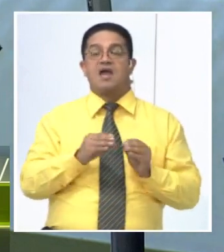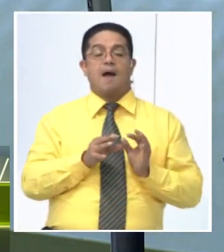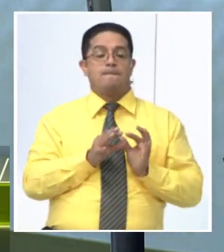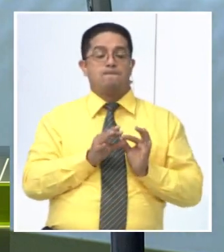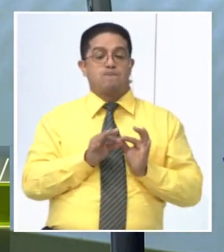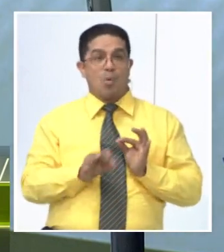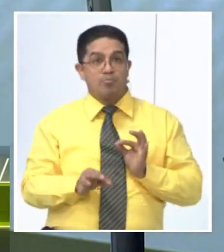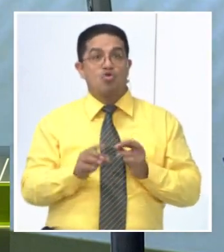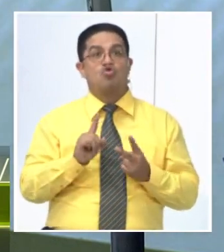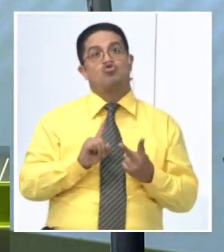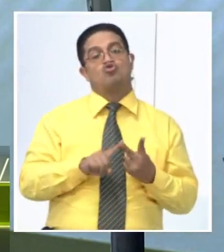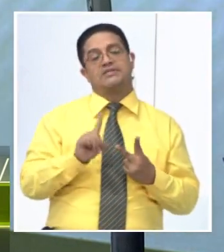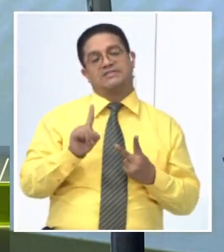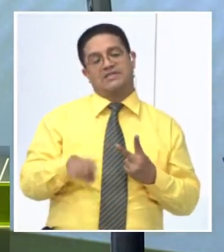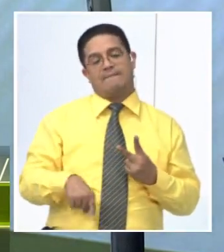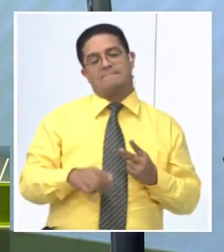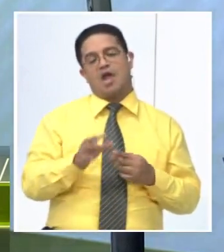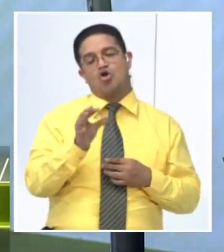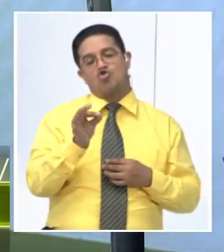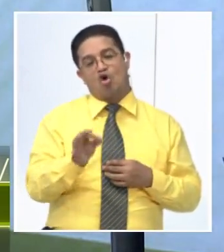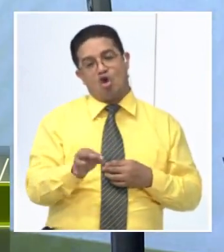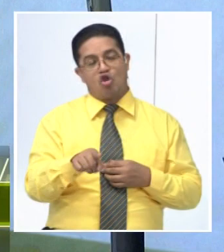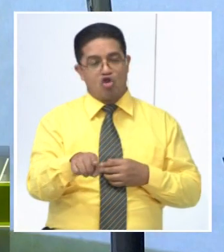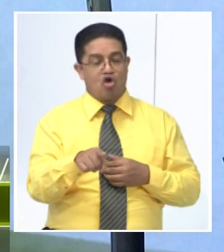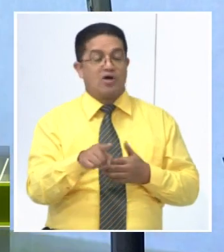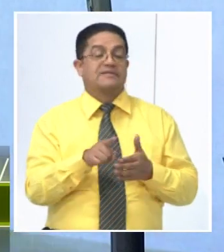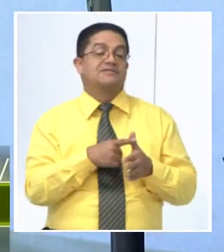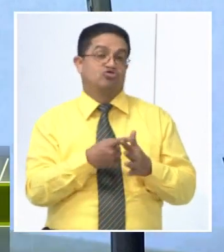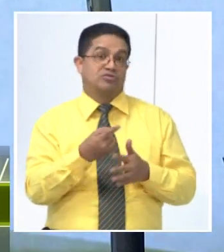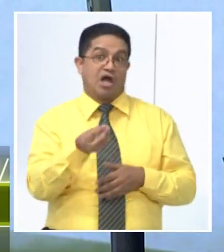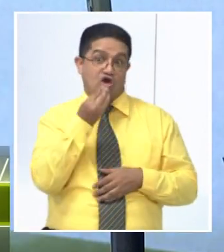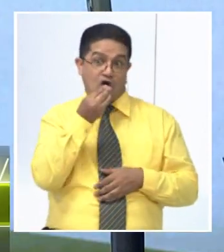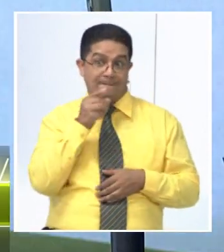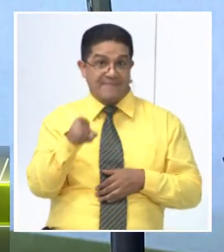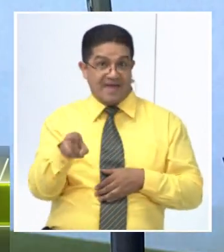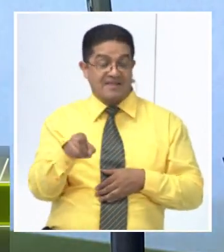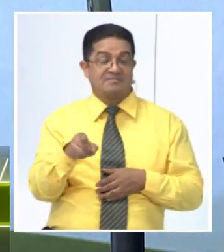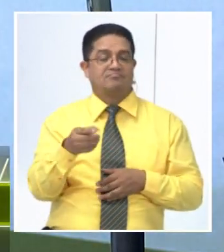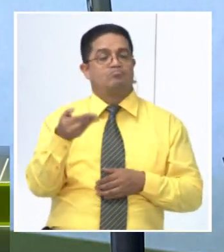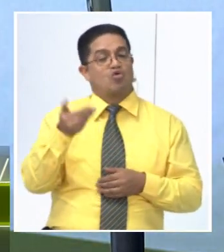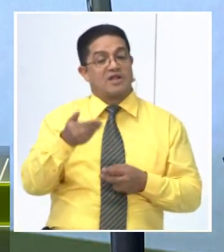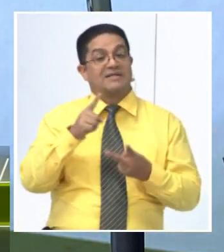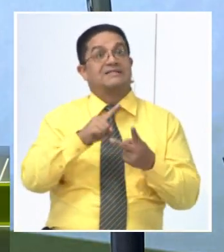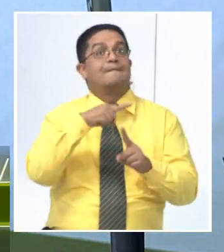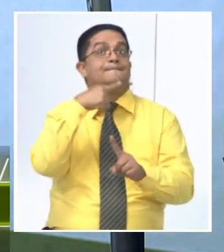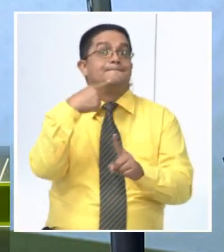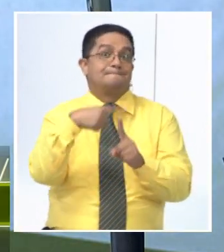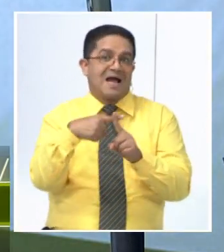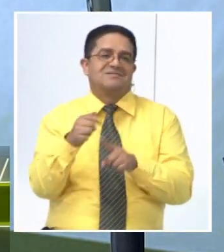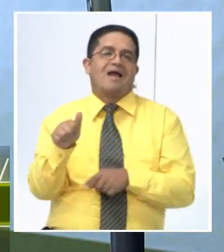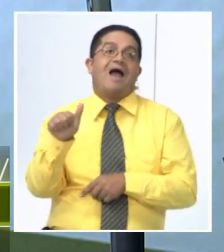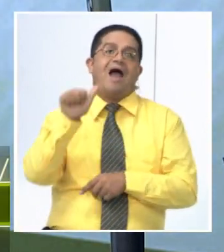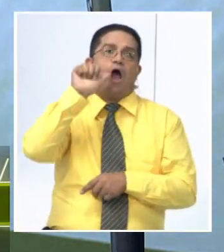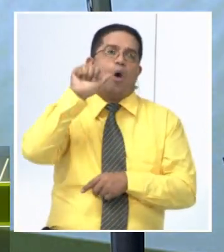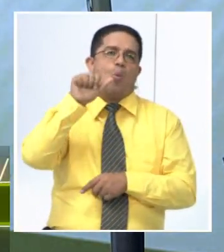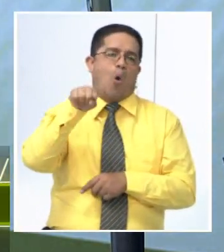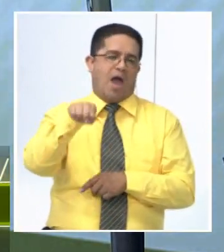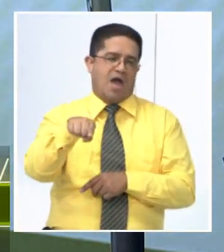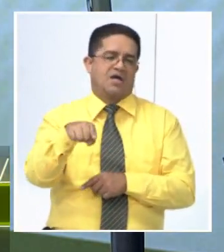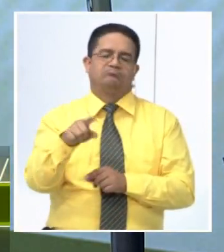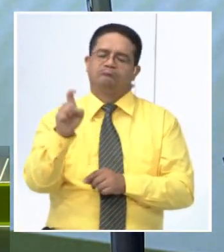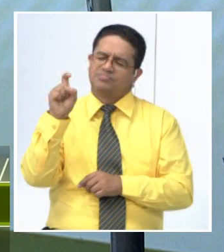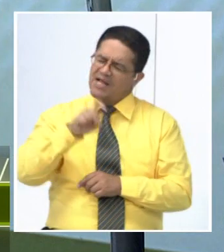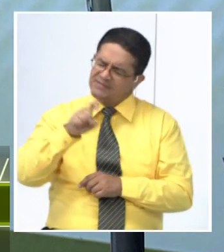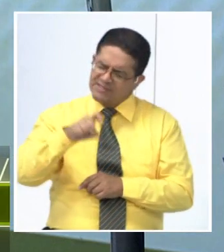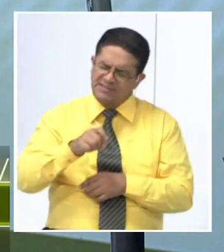del colon. Por eso es que el consumo de fibra es sumamente importante. Y el consumo de líquido, como él lo menciona o lo pregunta, es